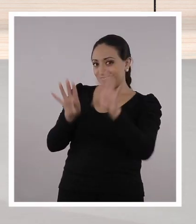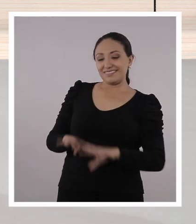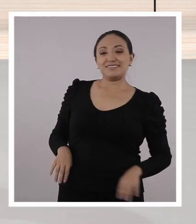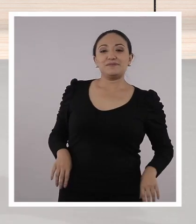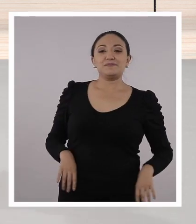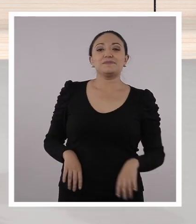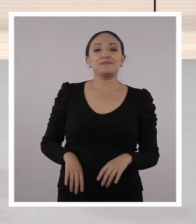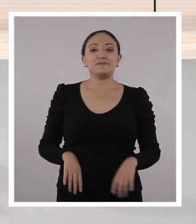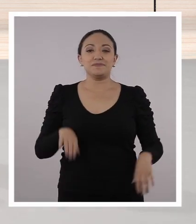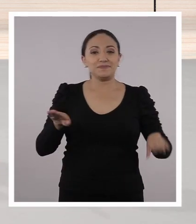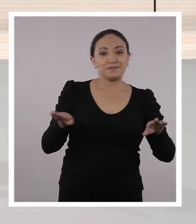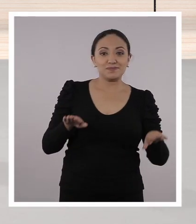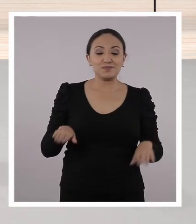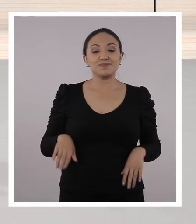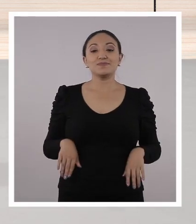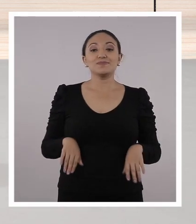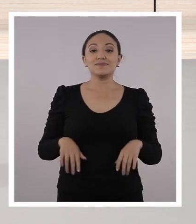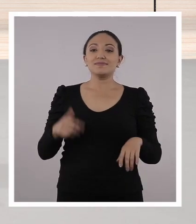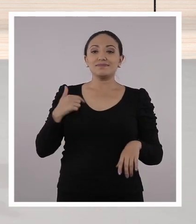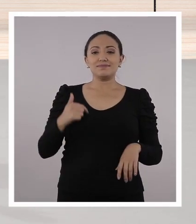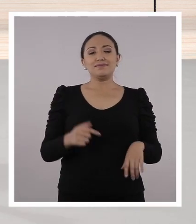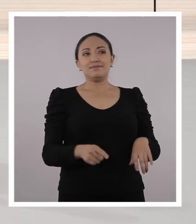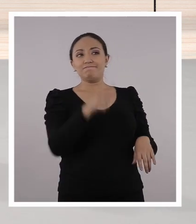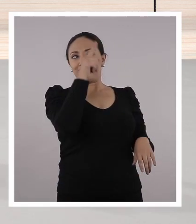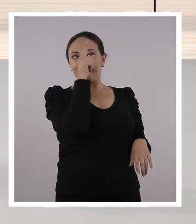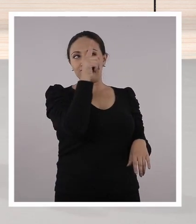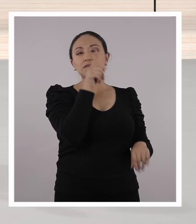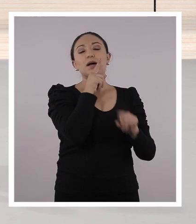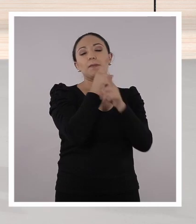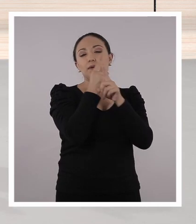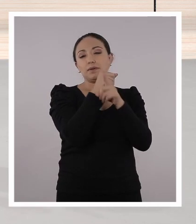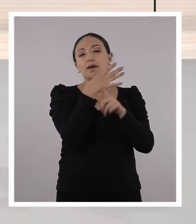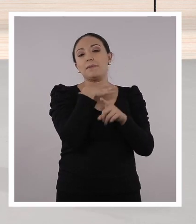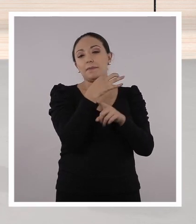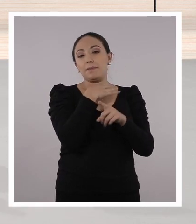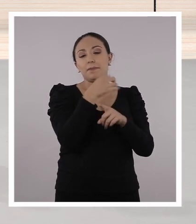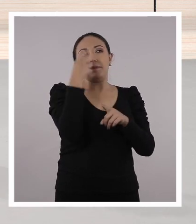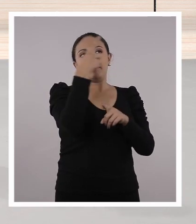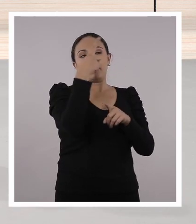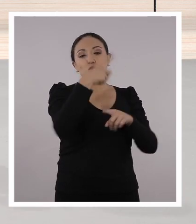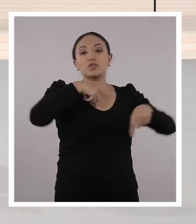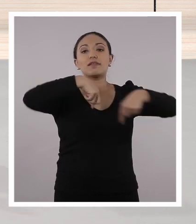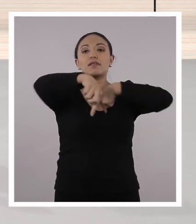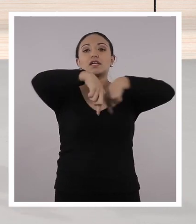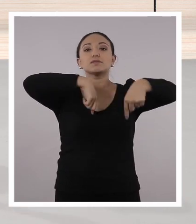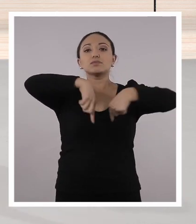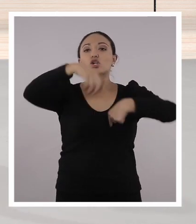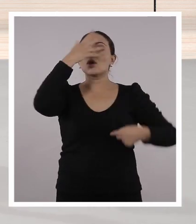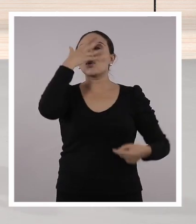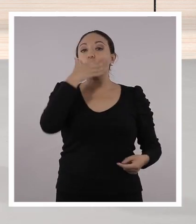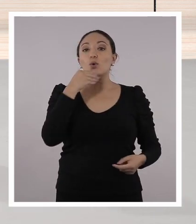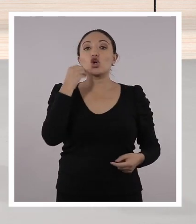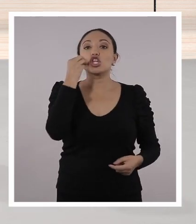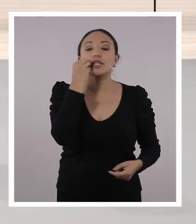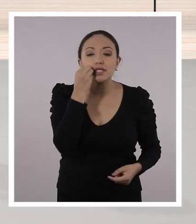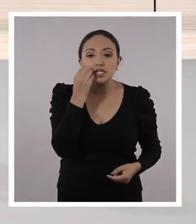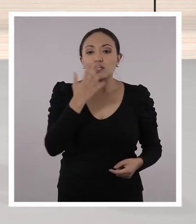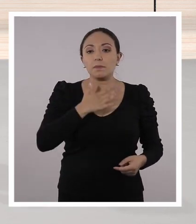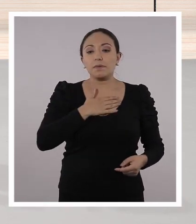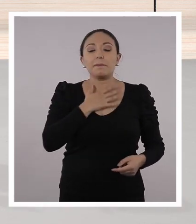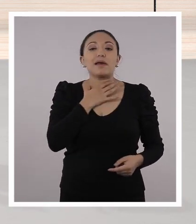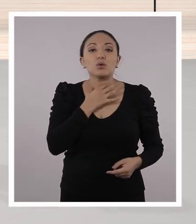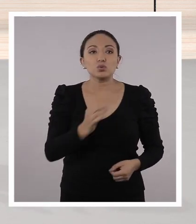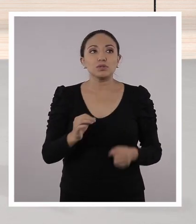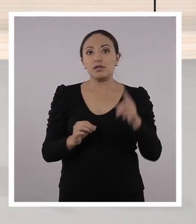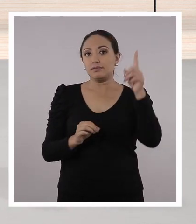empates. ¿Qué te parece si lo hacemos juntos? A mí esta imagen me encanta porque además es un medio de transporte. No sé, chicos y chicas, si a ustedes les